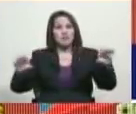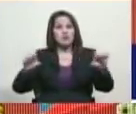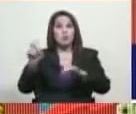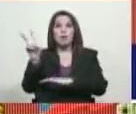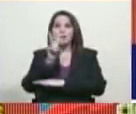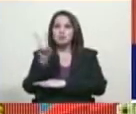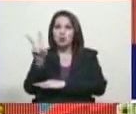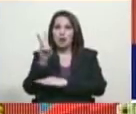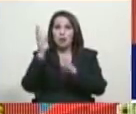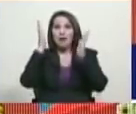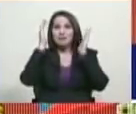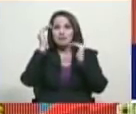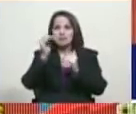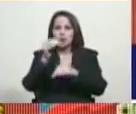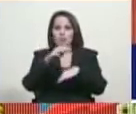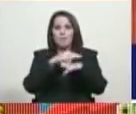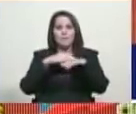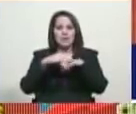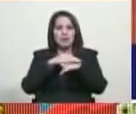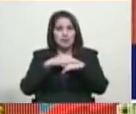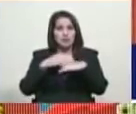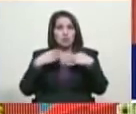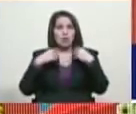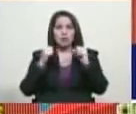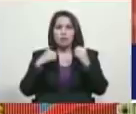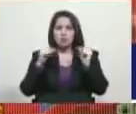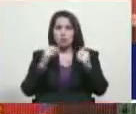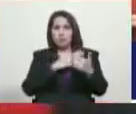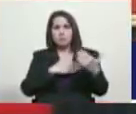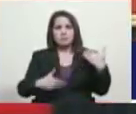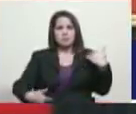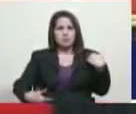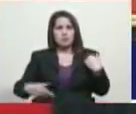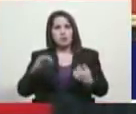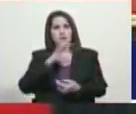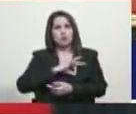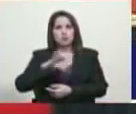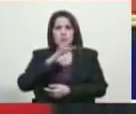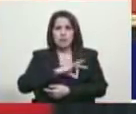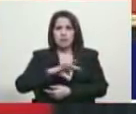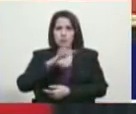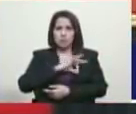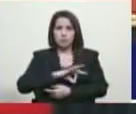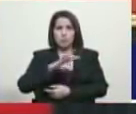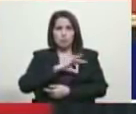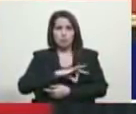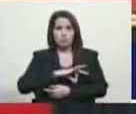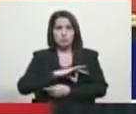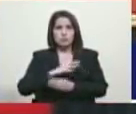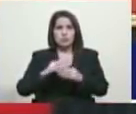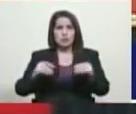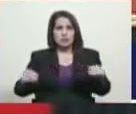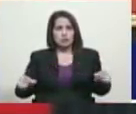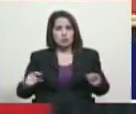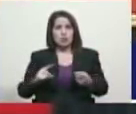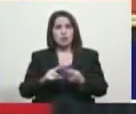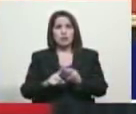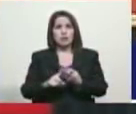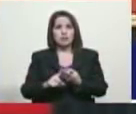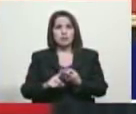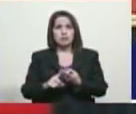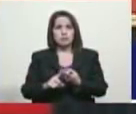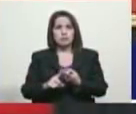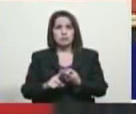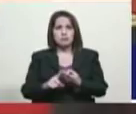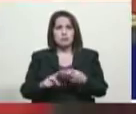venezolano. Ministro Aristóbulo, vicepresidente del socialismo social territorial de